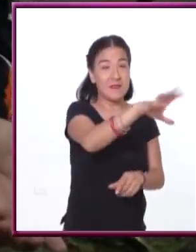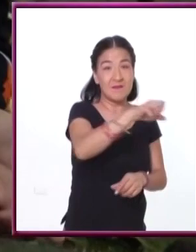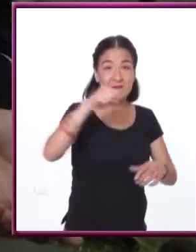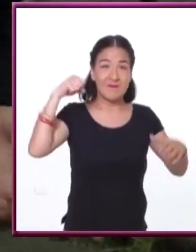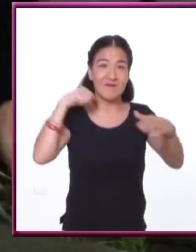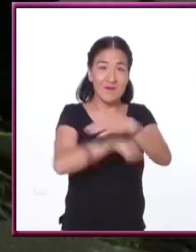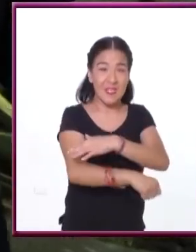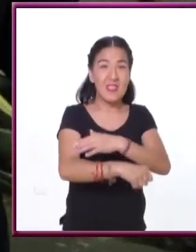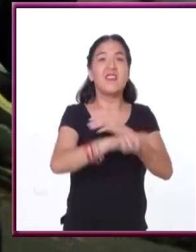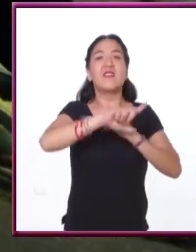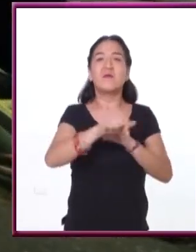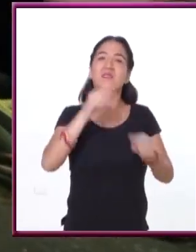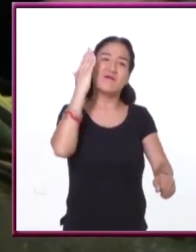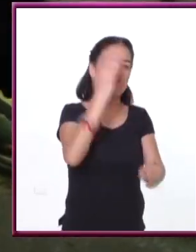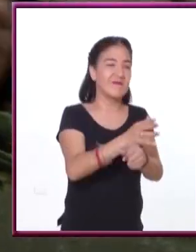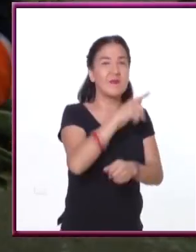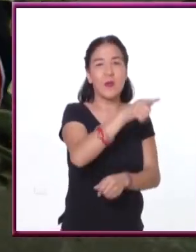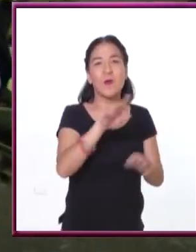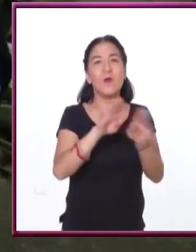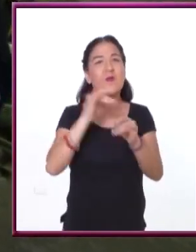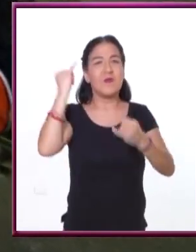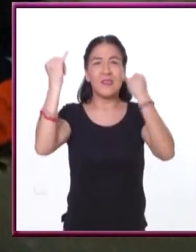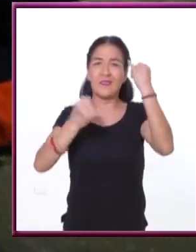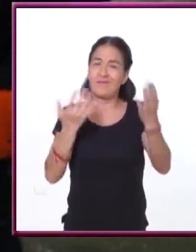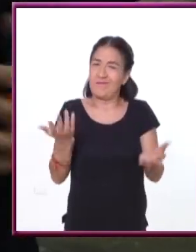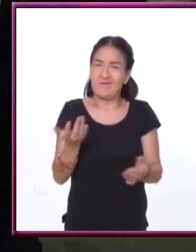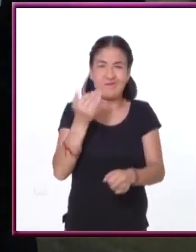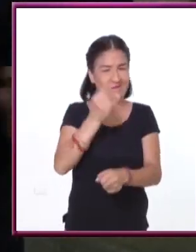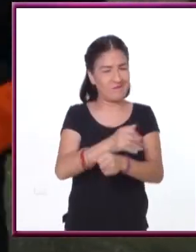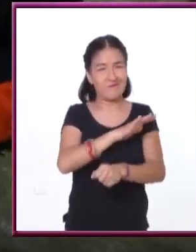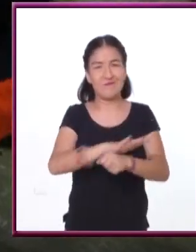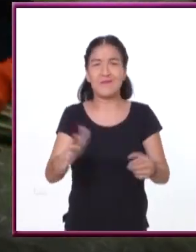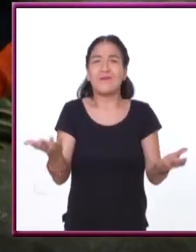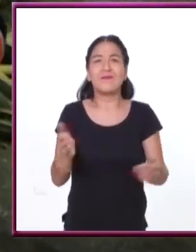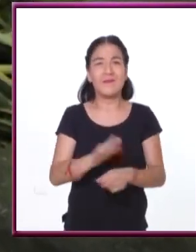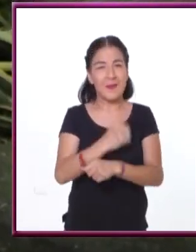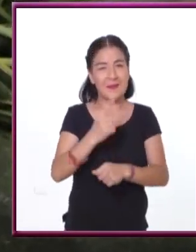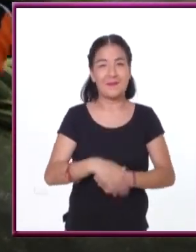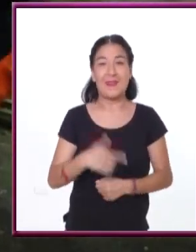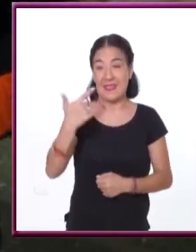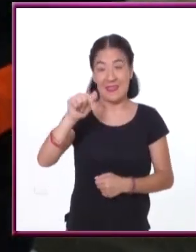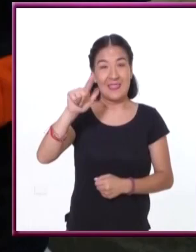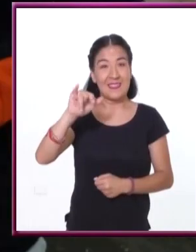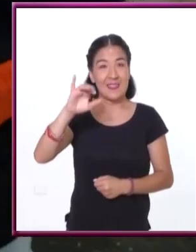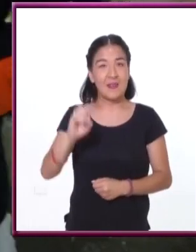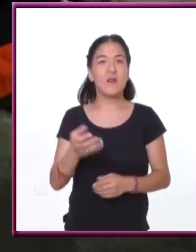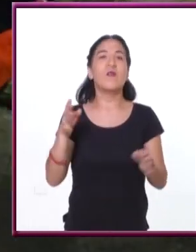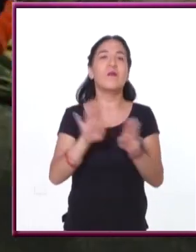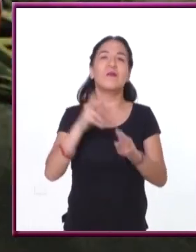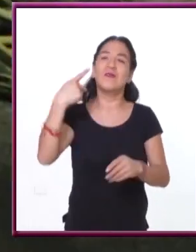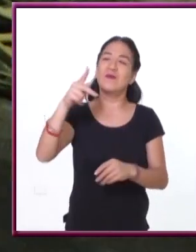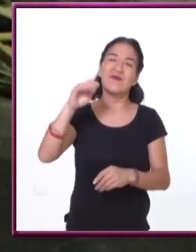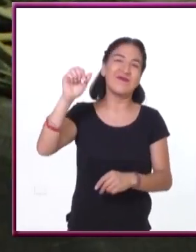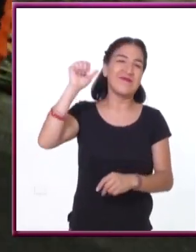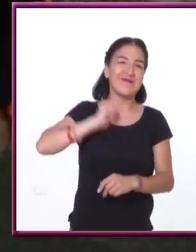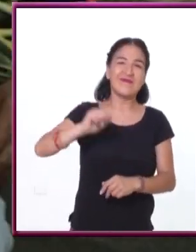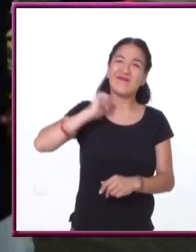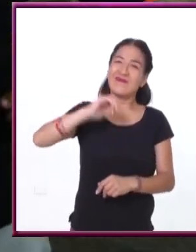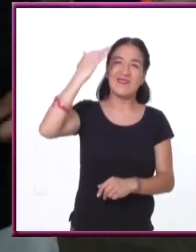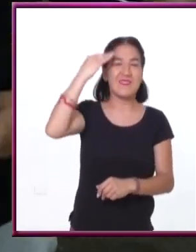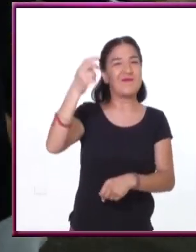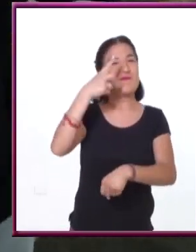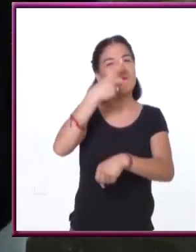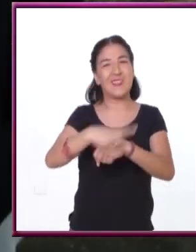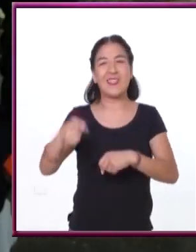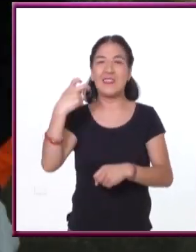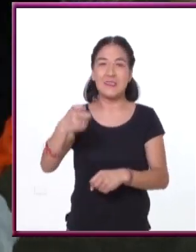finalmente silenciado por sus ideas. ¿Cómo es posible que haya ocurrido esto? ¿Fue legal? Galileo fue una víctima de su tiempo. Su proceso es